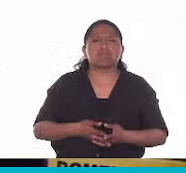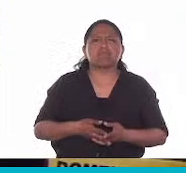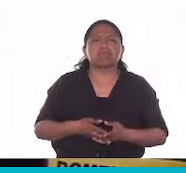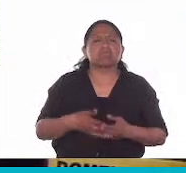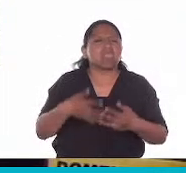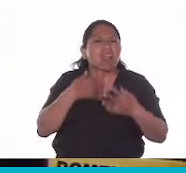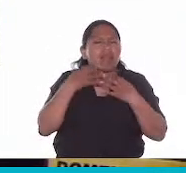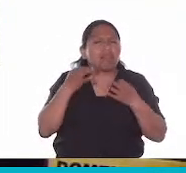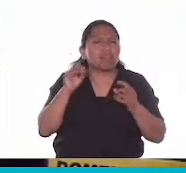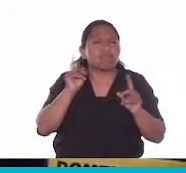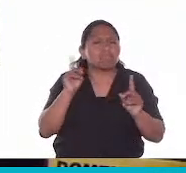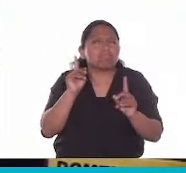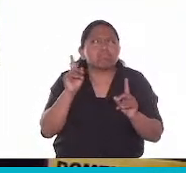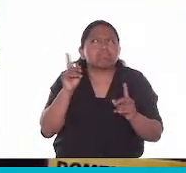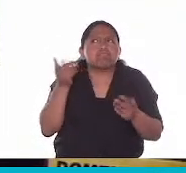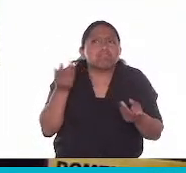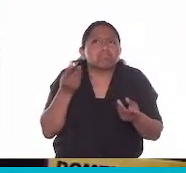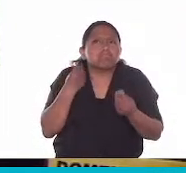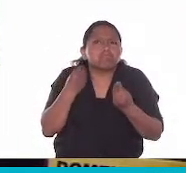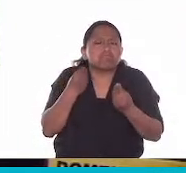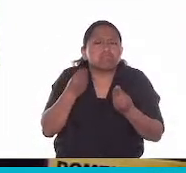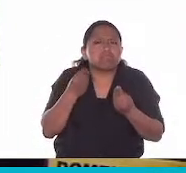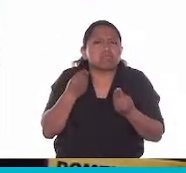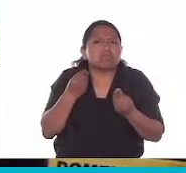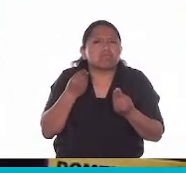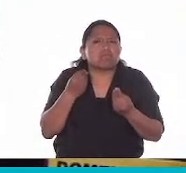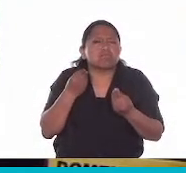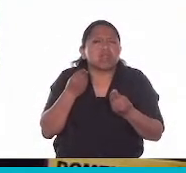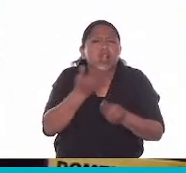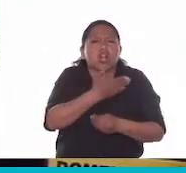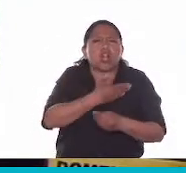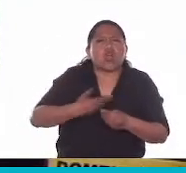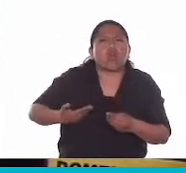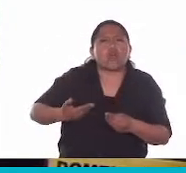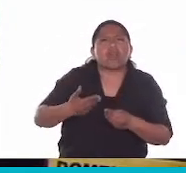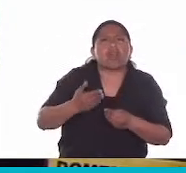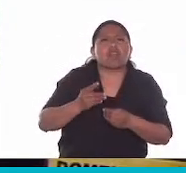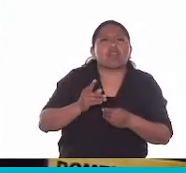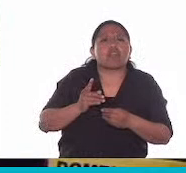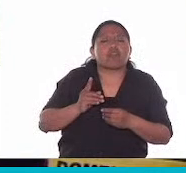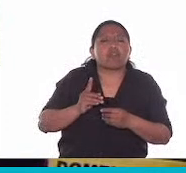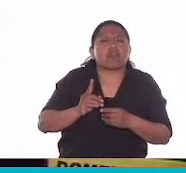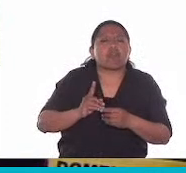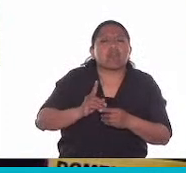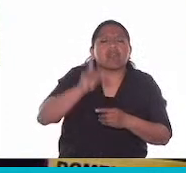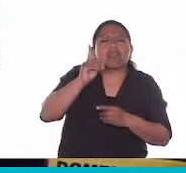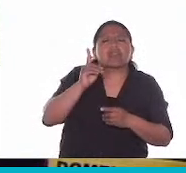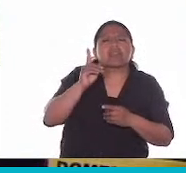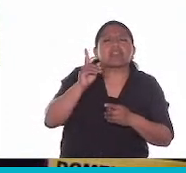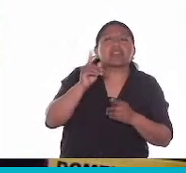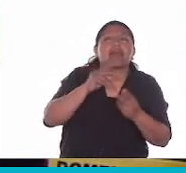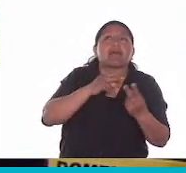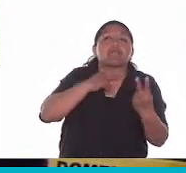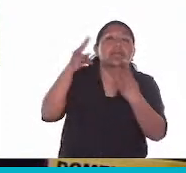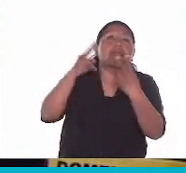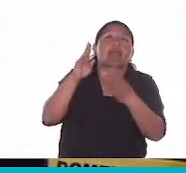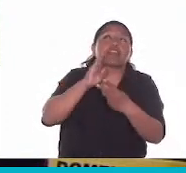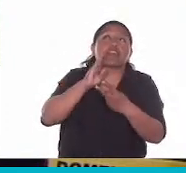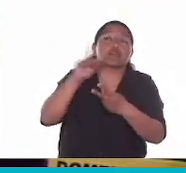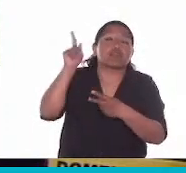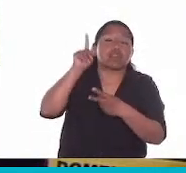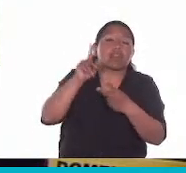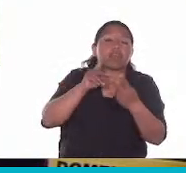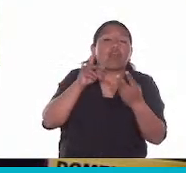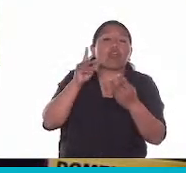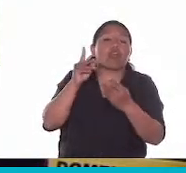la verdad que no me imagino que le pueden explicar los gobernadores del Norte que están en gira por los Estados Unidos de América con